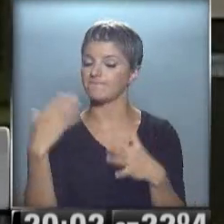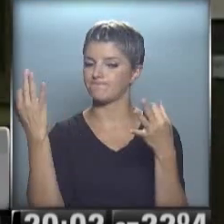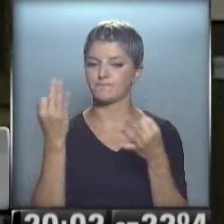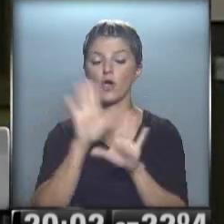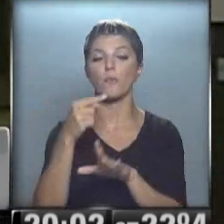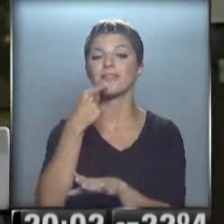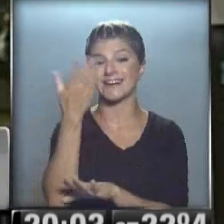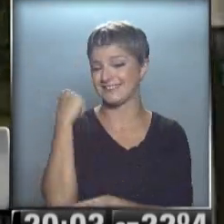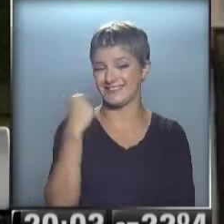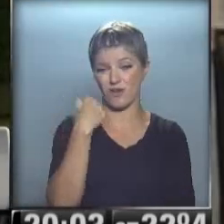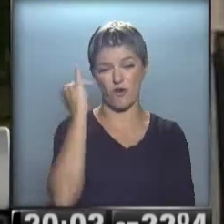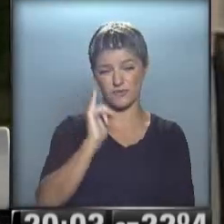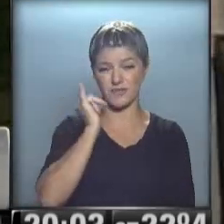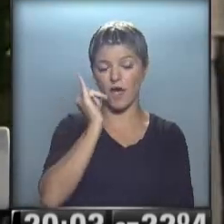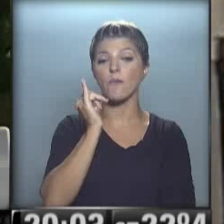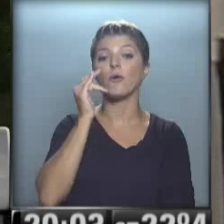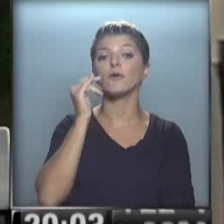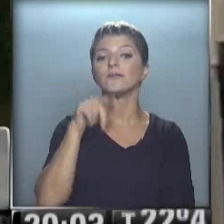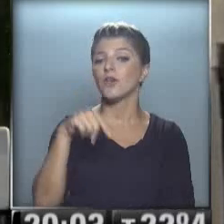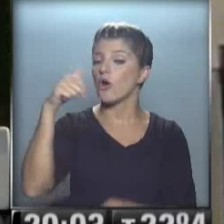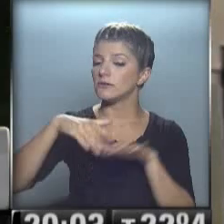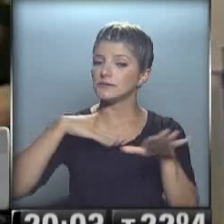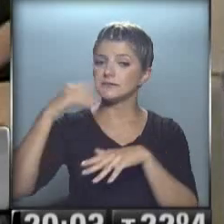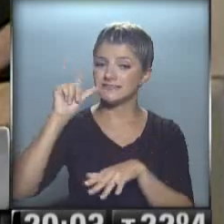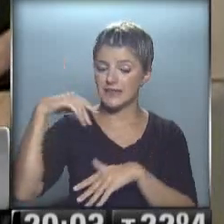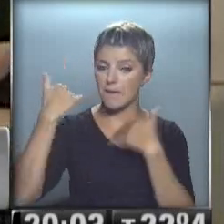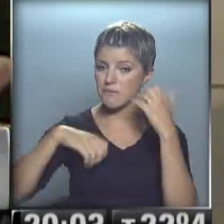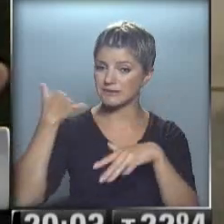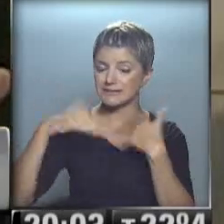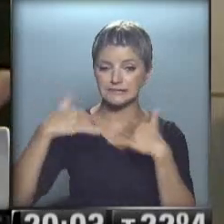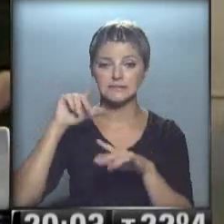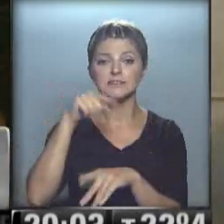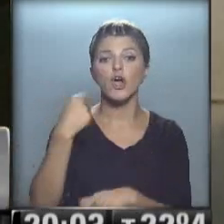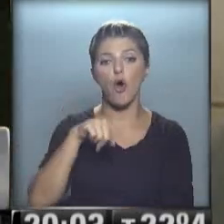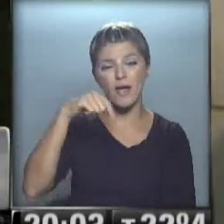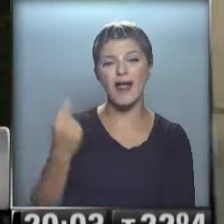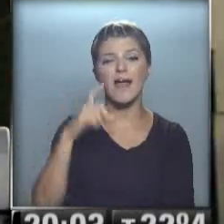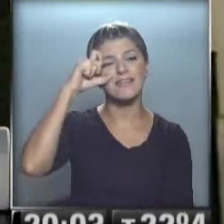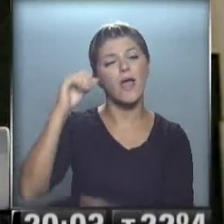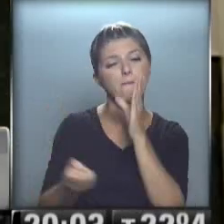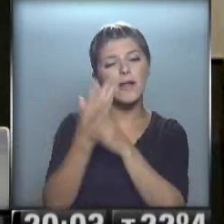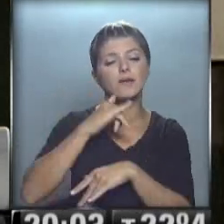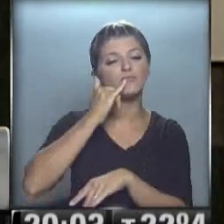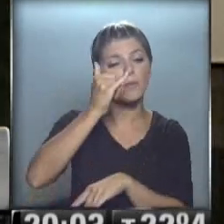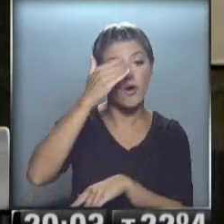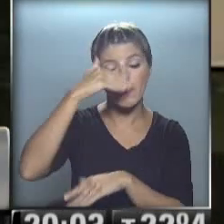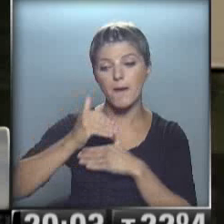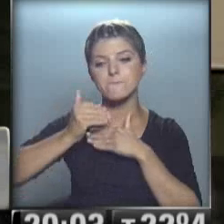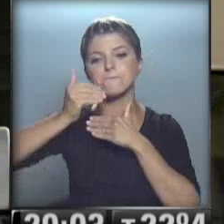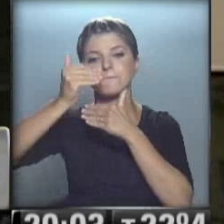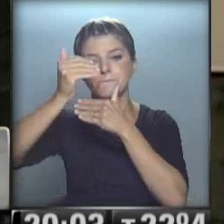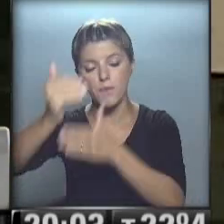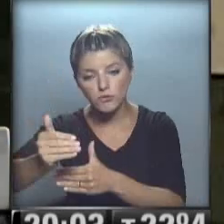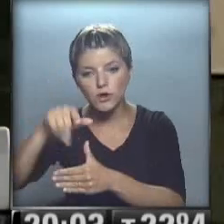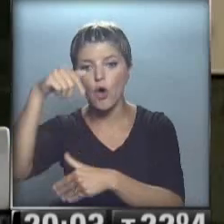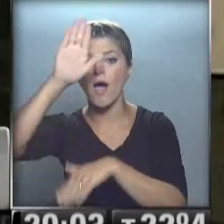lo decíamos recién en la venta, una jornada muy extensa que ha comenzado con un llamado a las 10 de la mañana, que luego se postergó para las 14 horas y